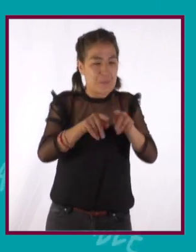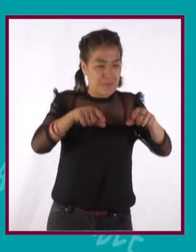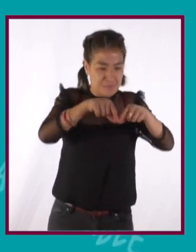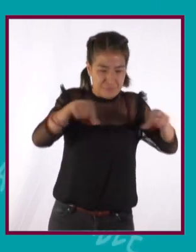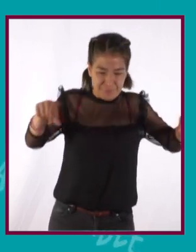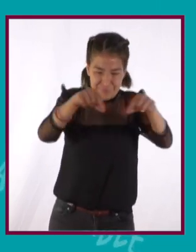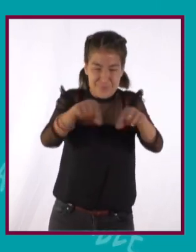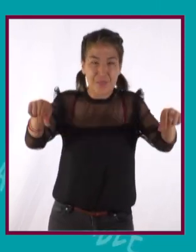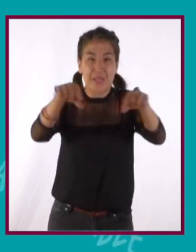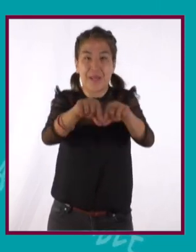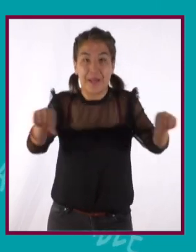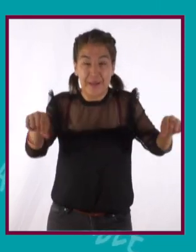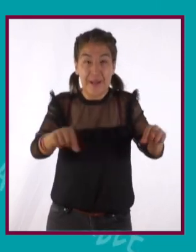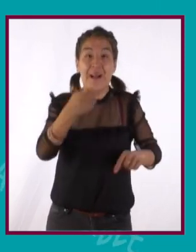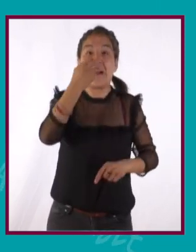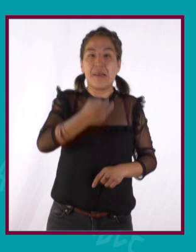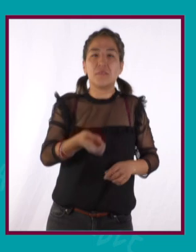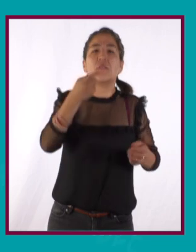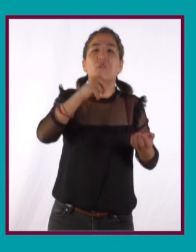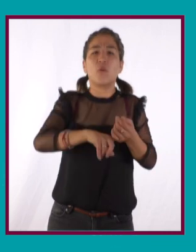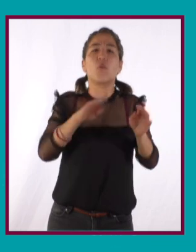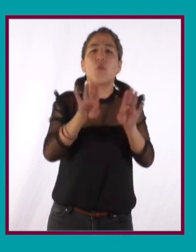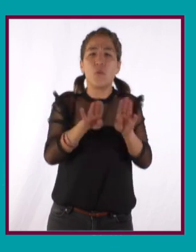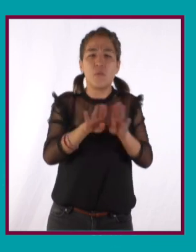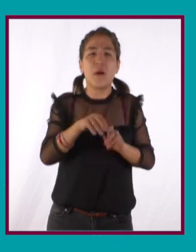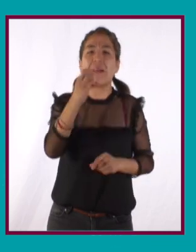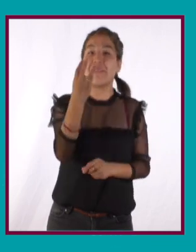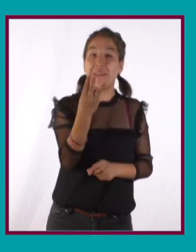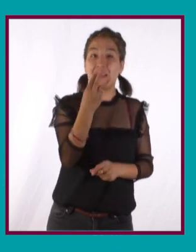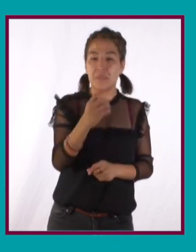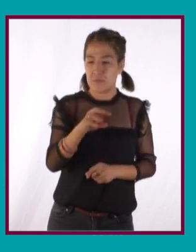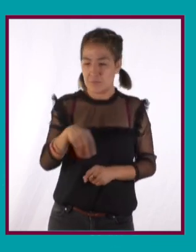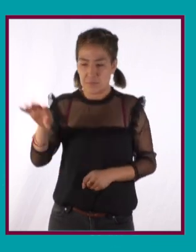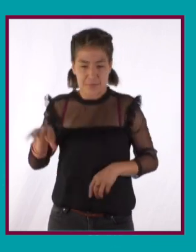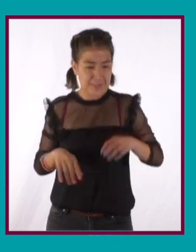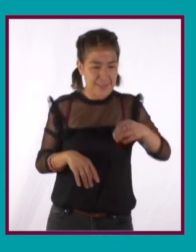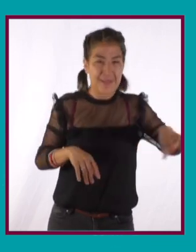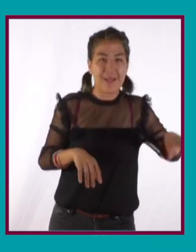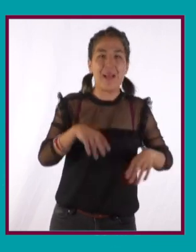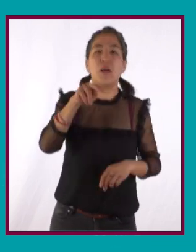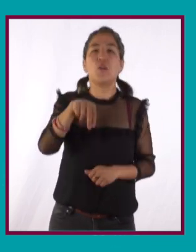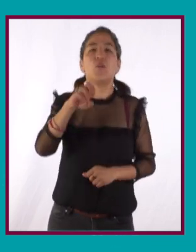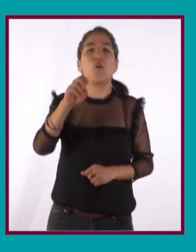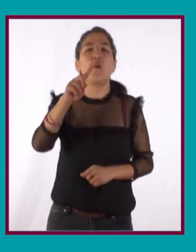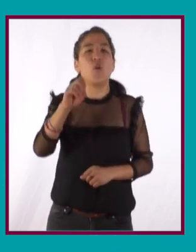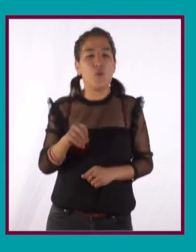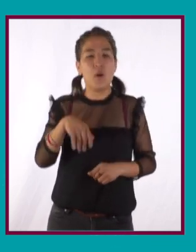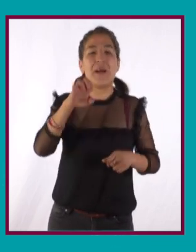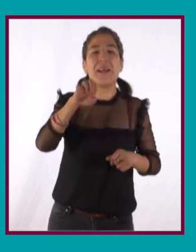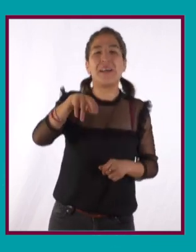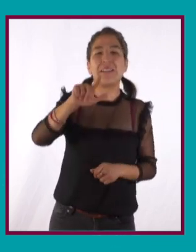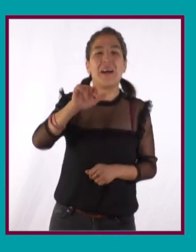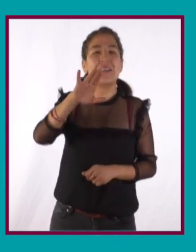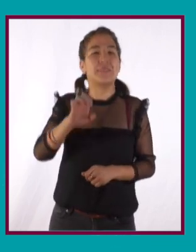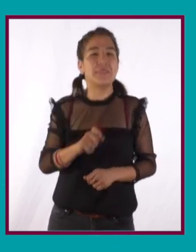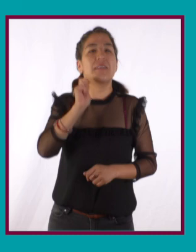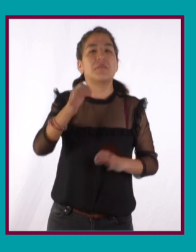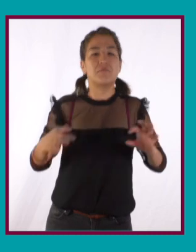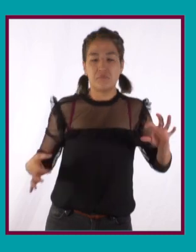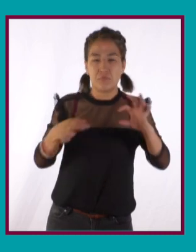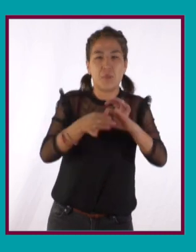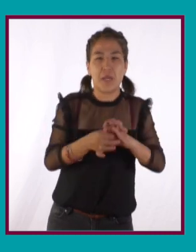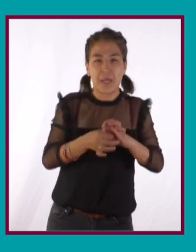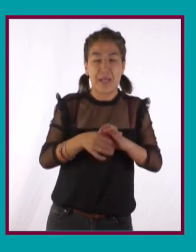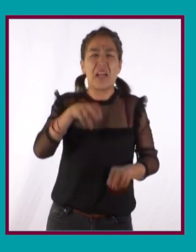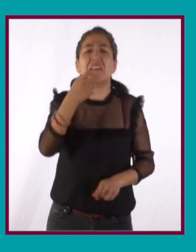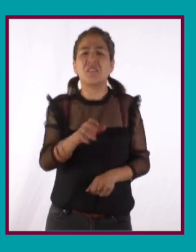cada fila. Ahora podemos ver cómo de cada uno de los 4 nodos salen 3 enlaces y 3 nodos, a excepción de uno de ellos del que solo